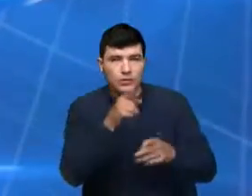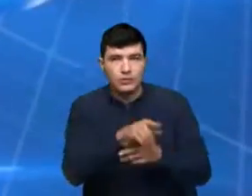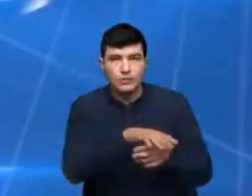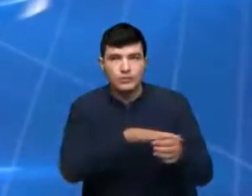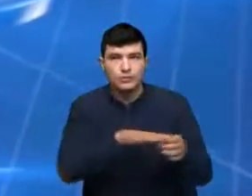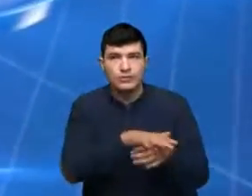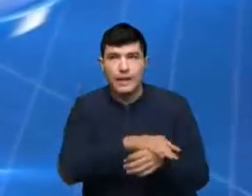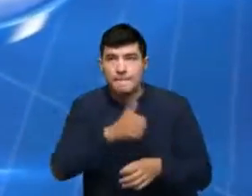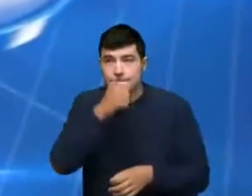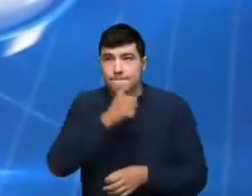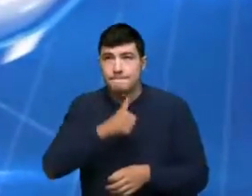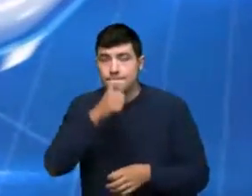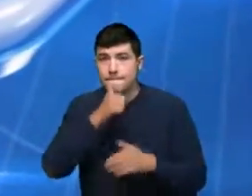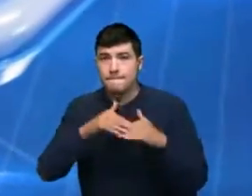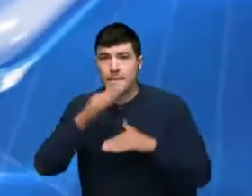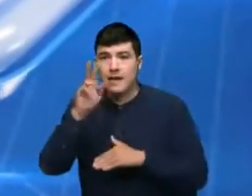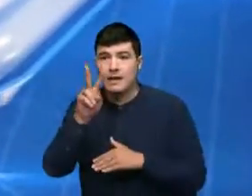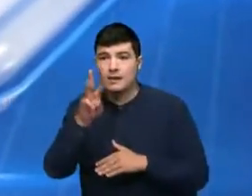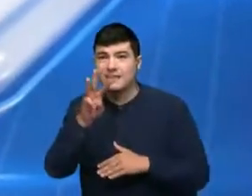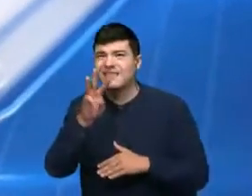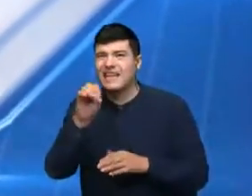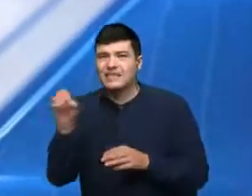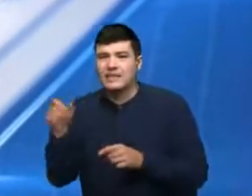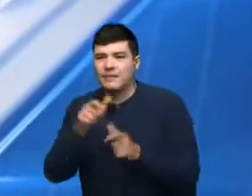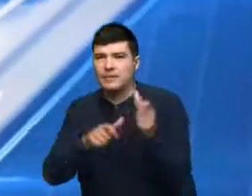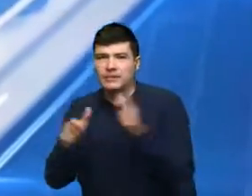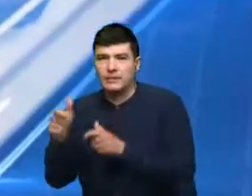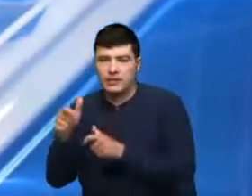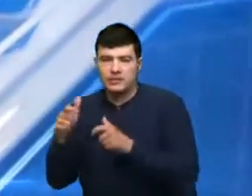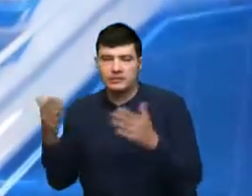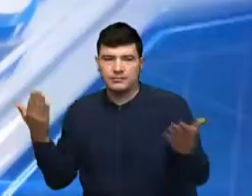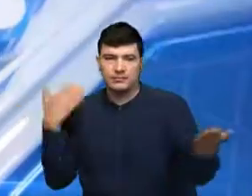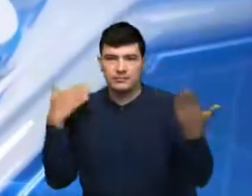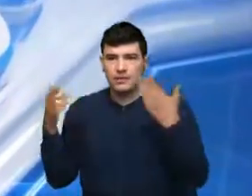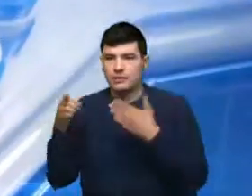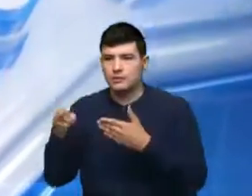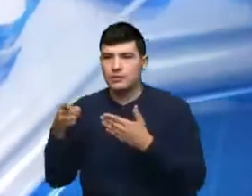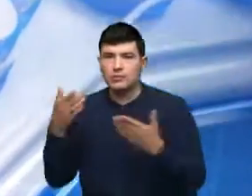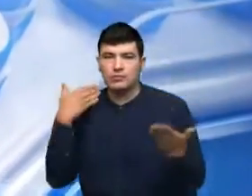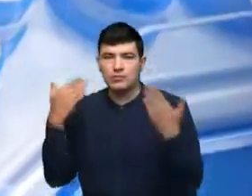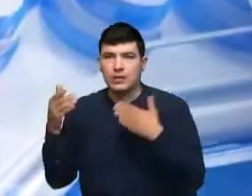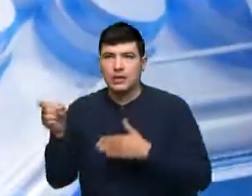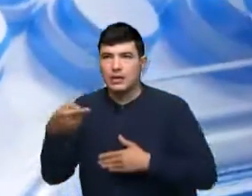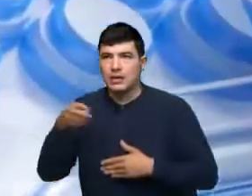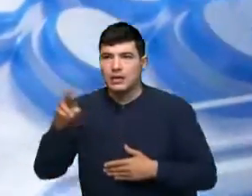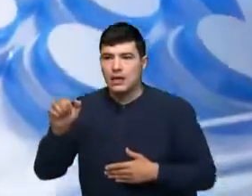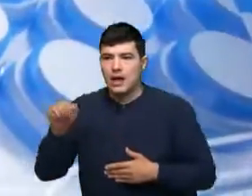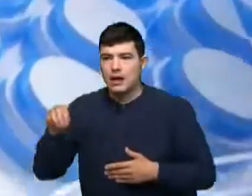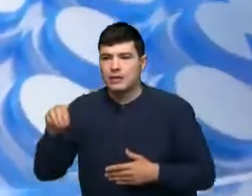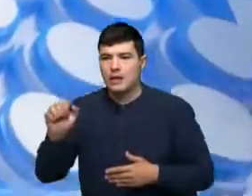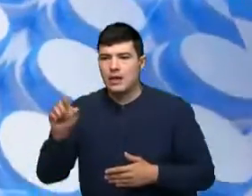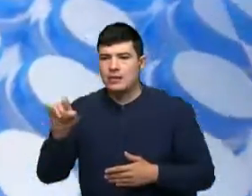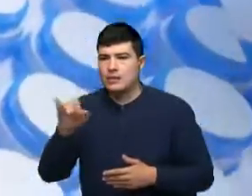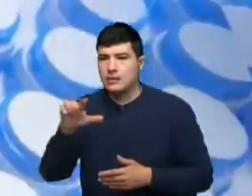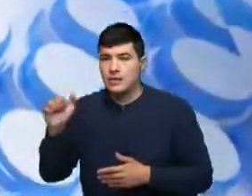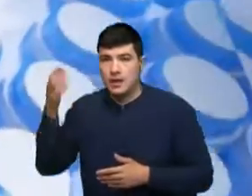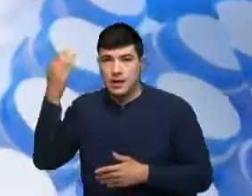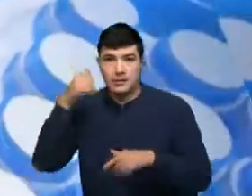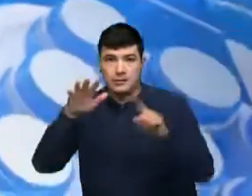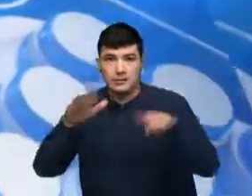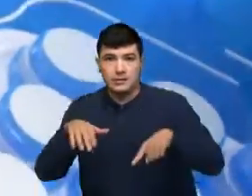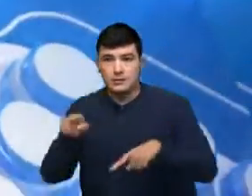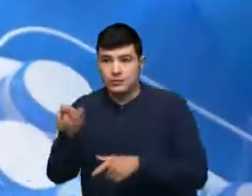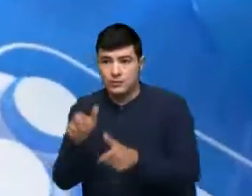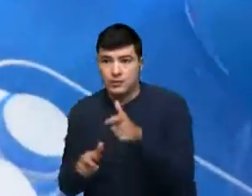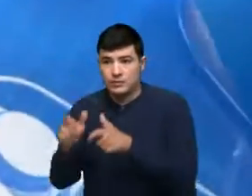La paciencia de los más de 300 campesinos de la vereda Granadilla en Piedecuesta llegó al límite. Desde hace más de 6 meses vienen reclamando